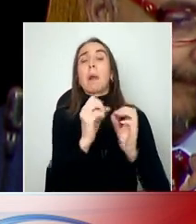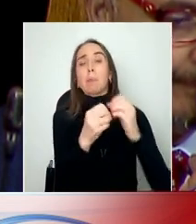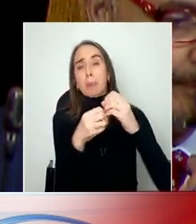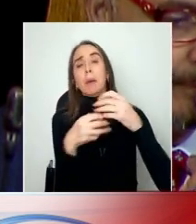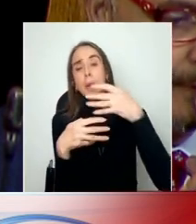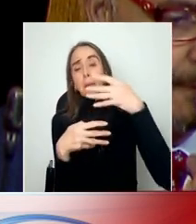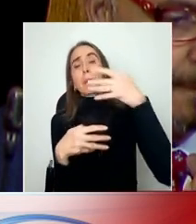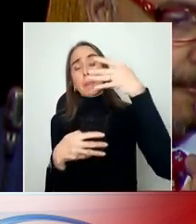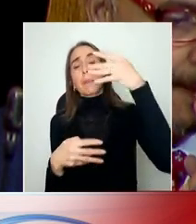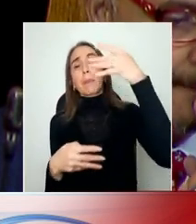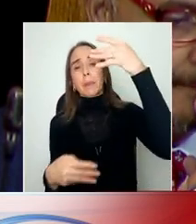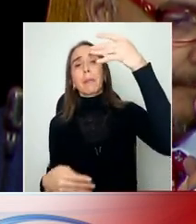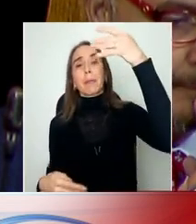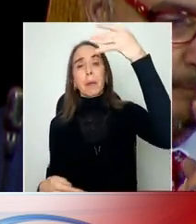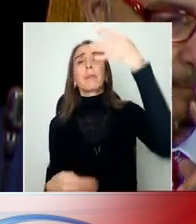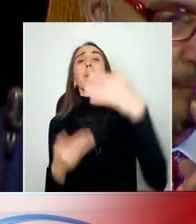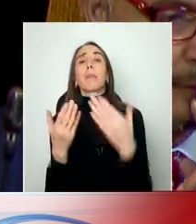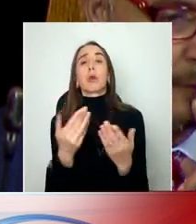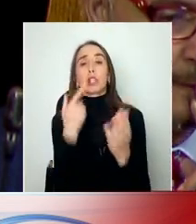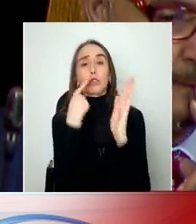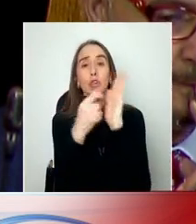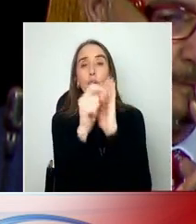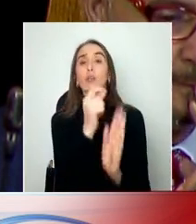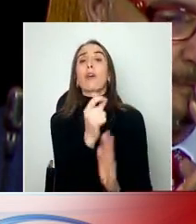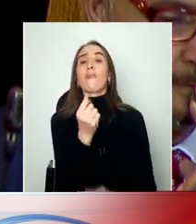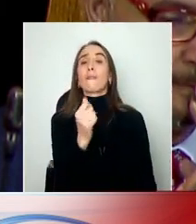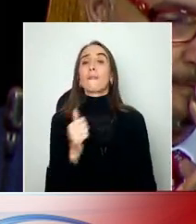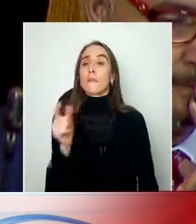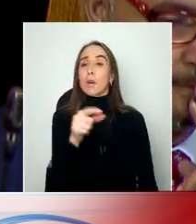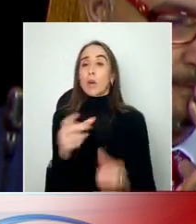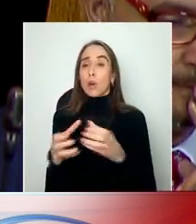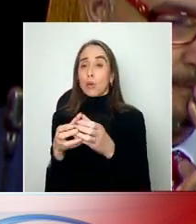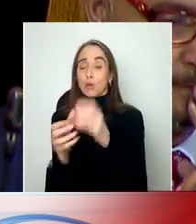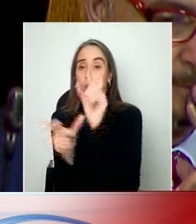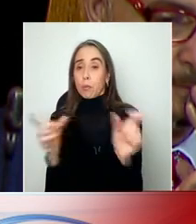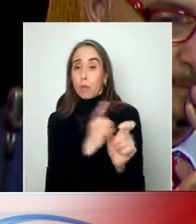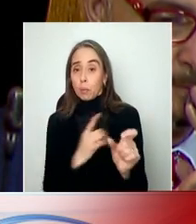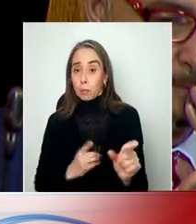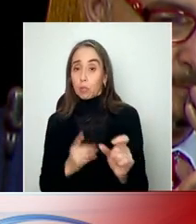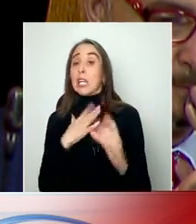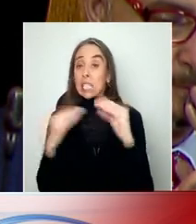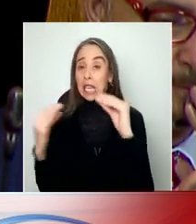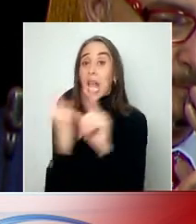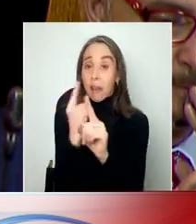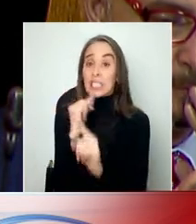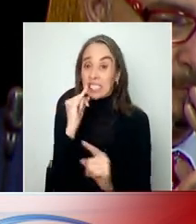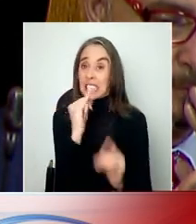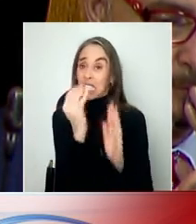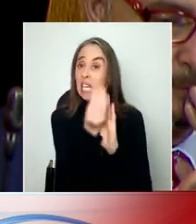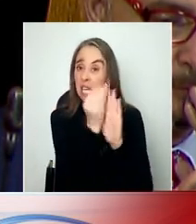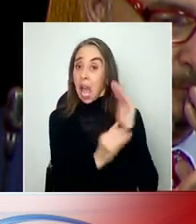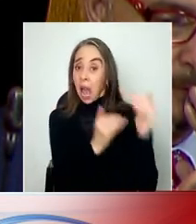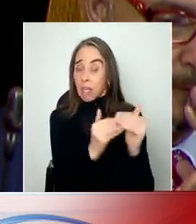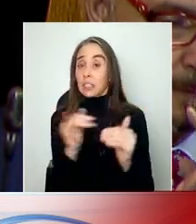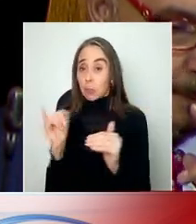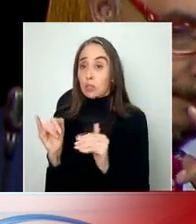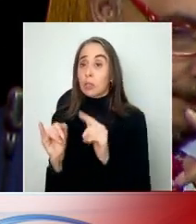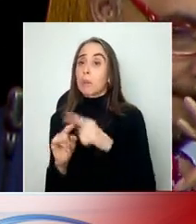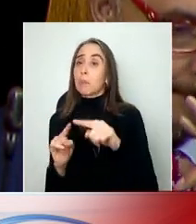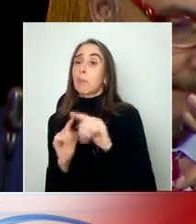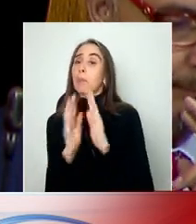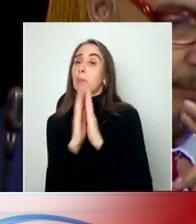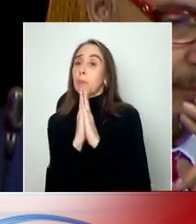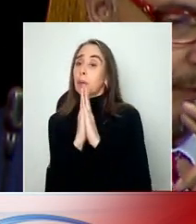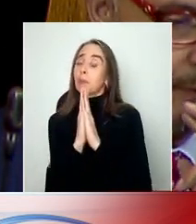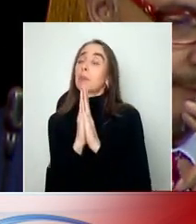en 470 mil pesos en dicha fecha además la iniciativa contempla un reajuste automático del ingreso mínimo mensual